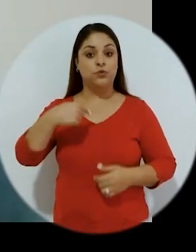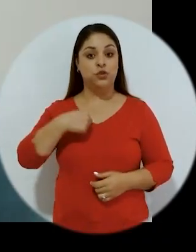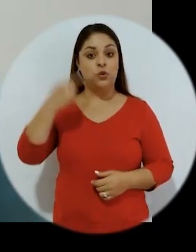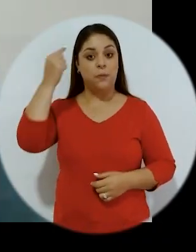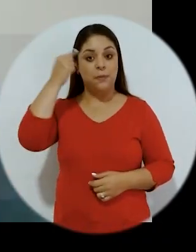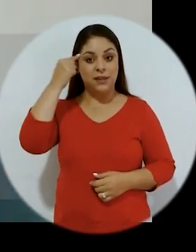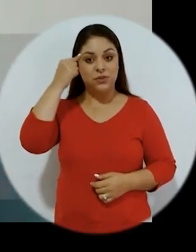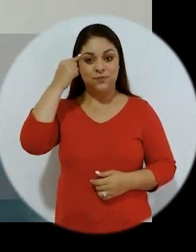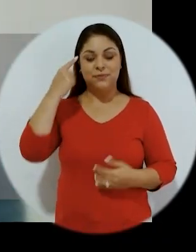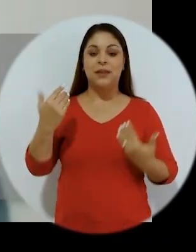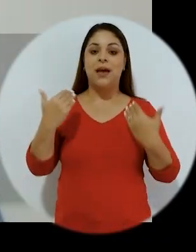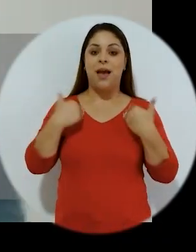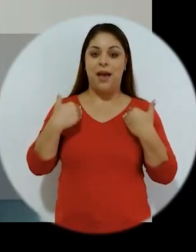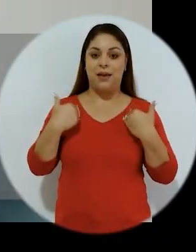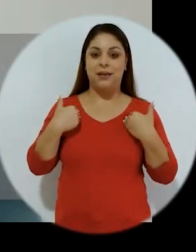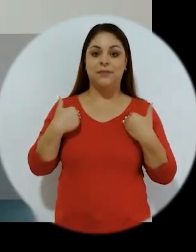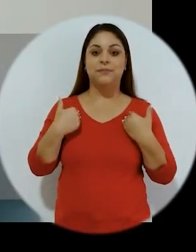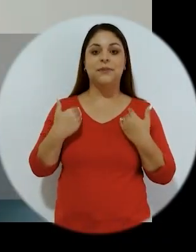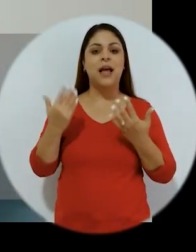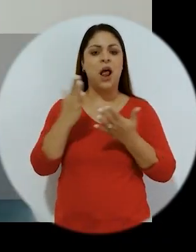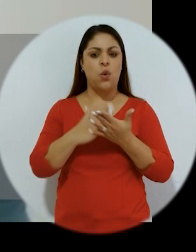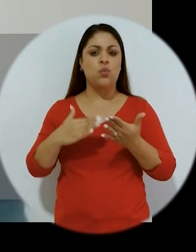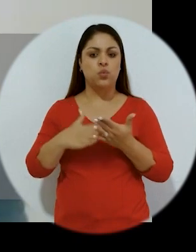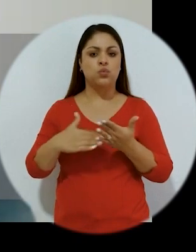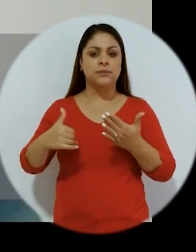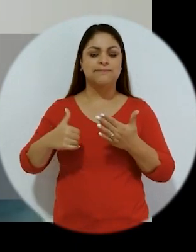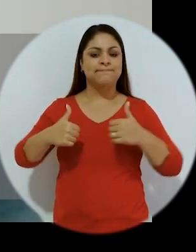Bueno, yo considero que hay varios